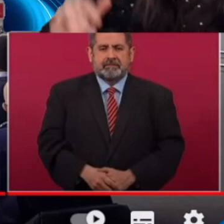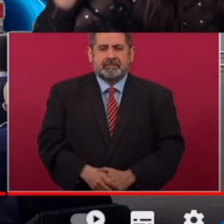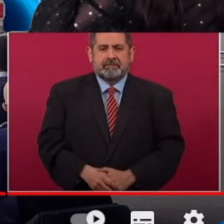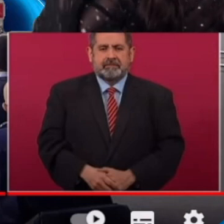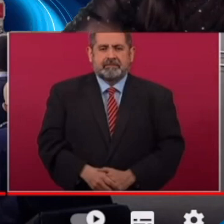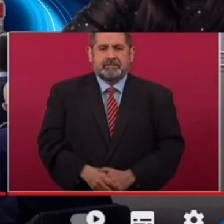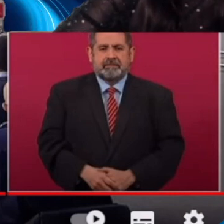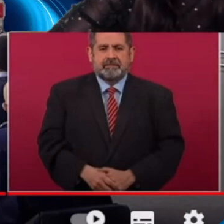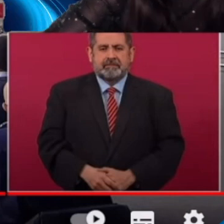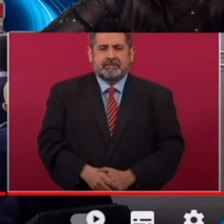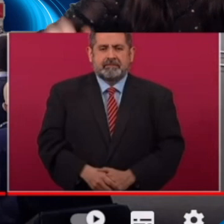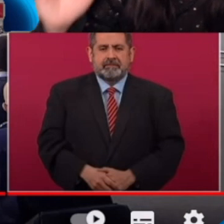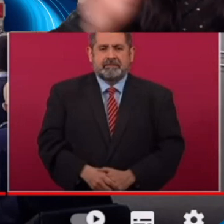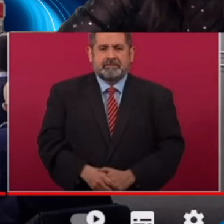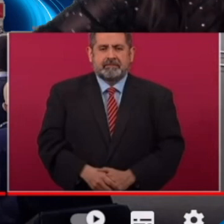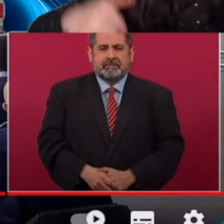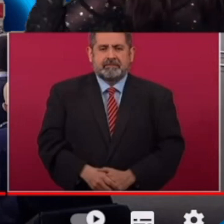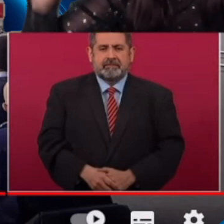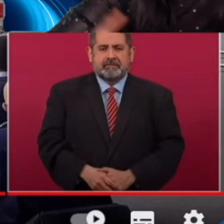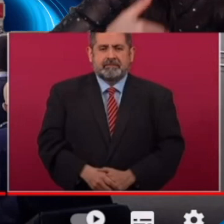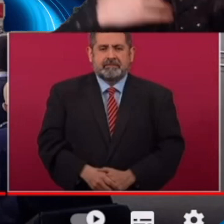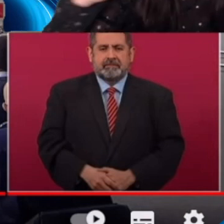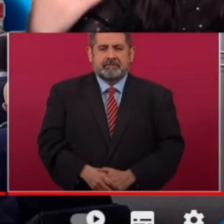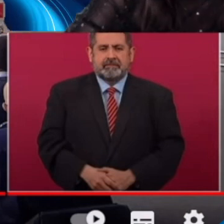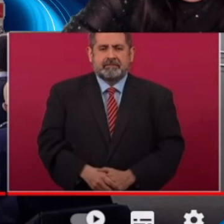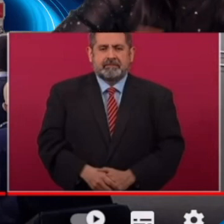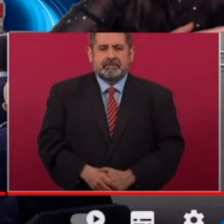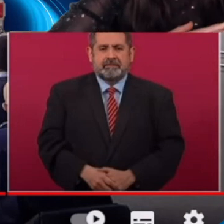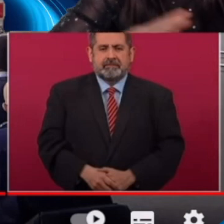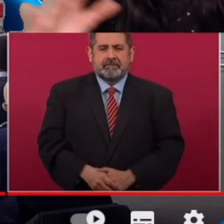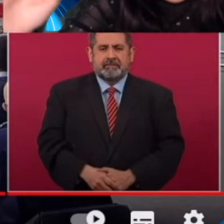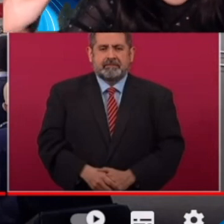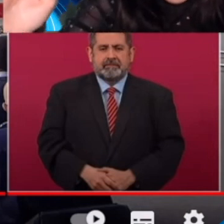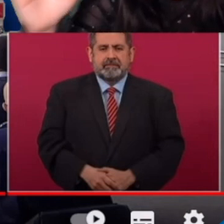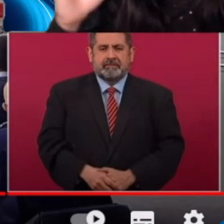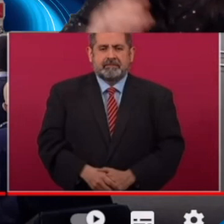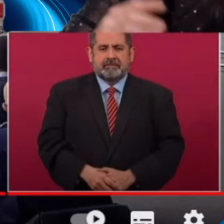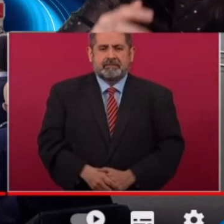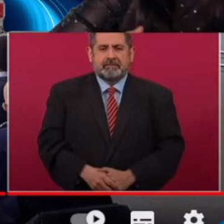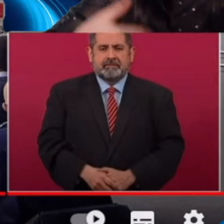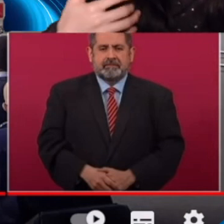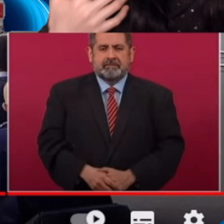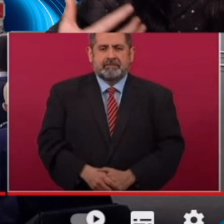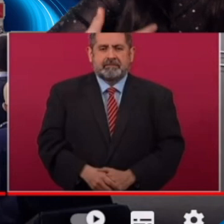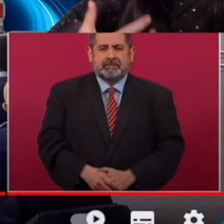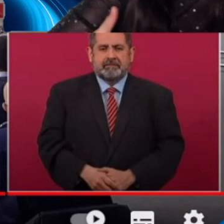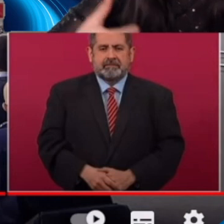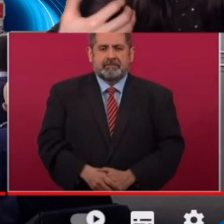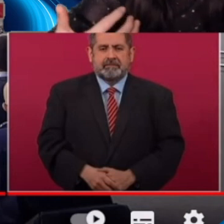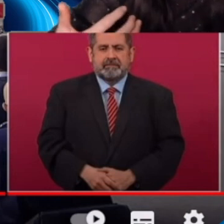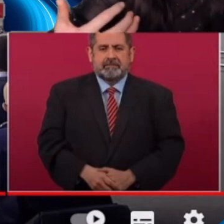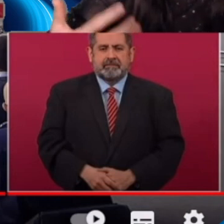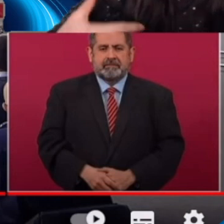trabajo, a pesar de haber recibido las irregularidades de los señalamientos, pues ahí la tienen. No hizo nada. La pregunta es, ¿para qué queremos una